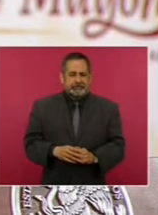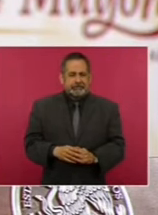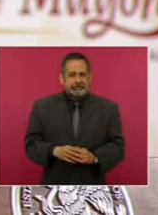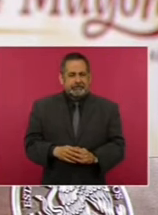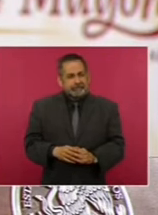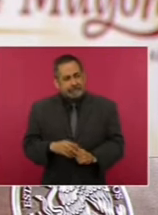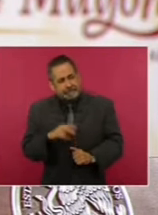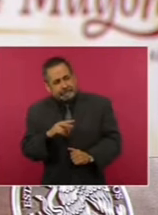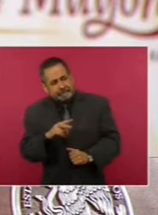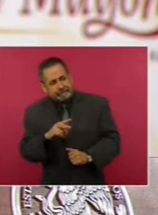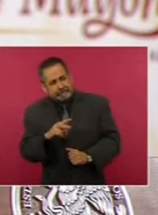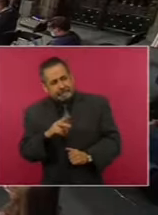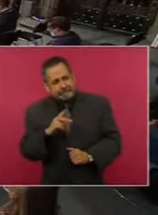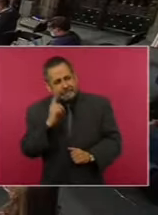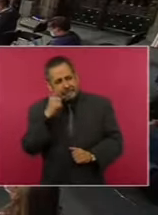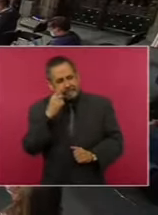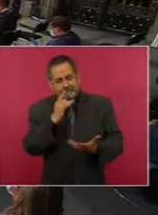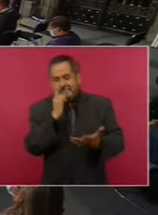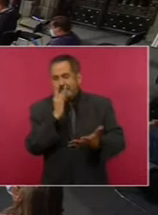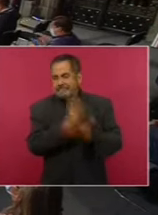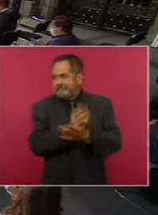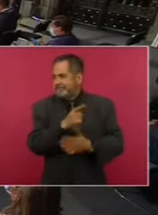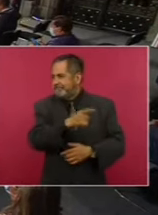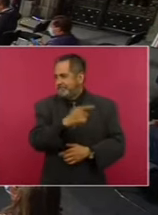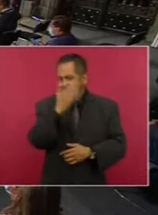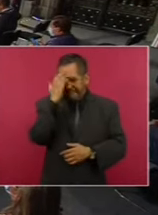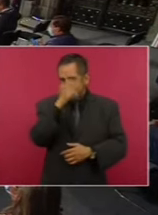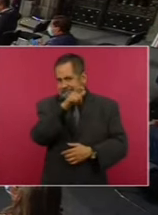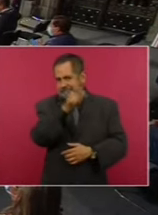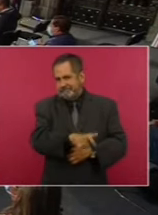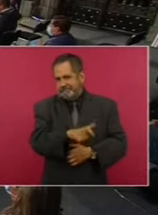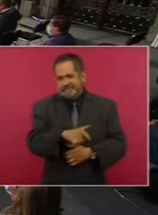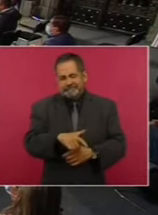de lejos, ya sabe uno, ahí vienen.